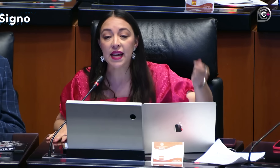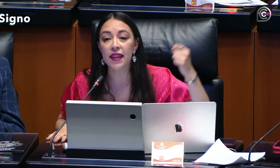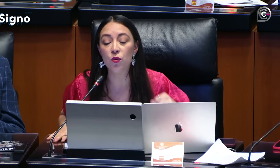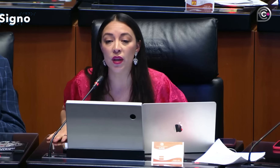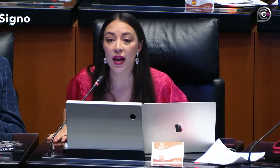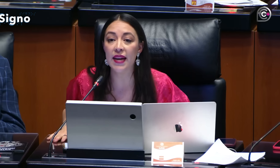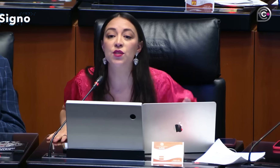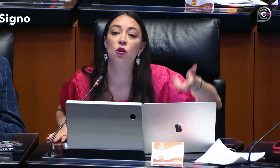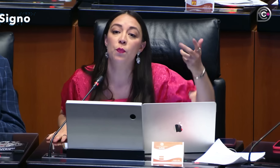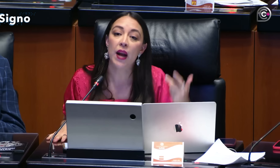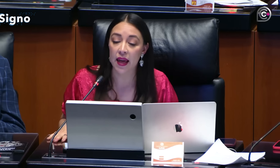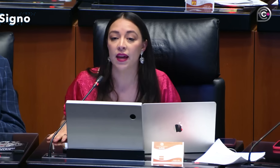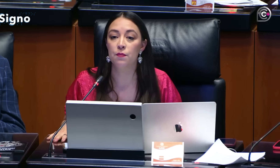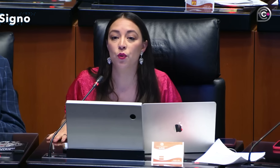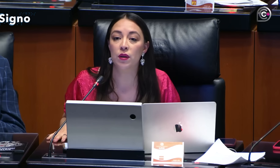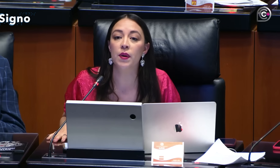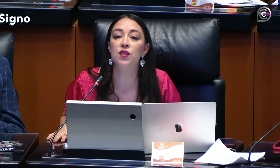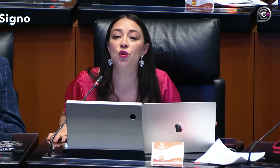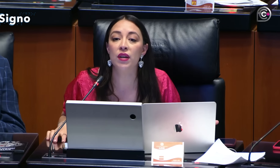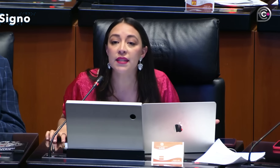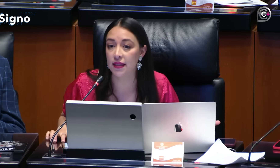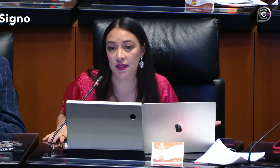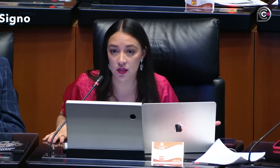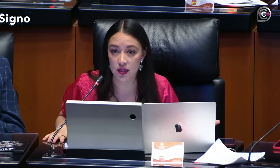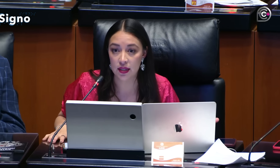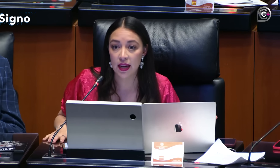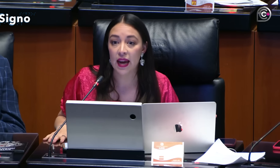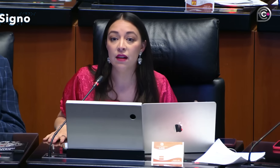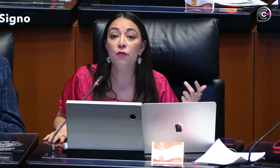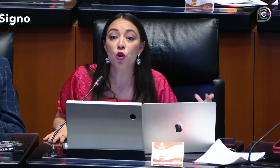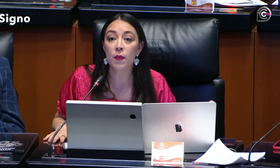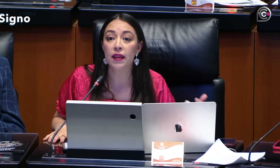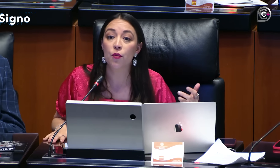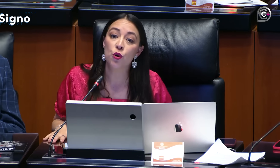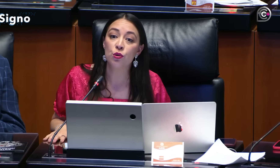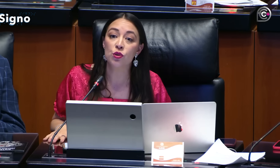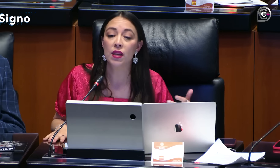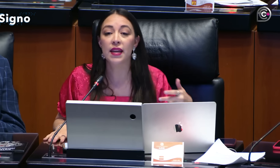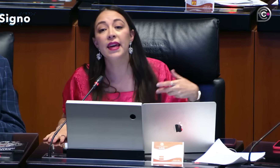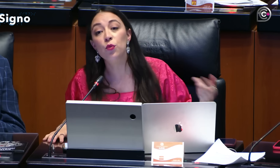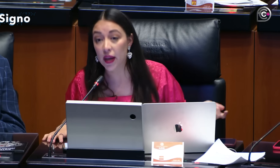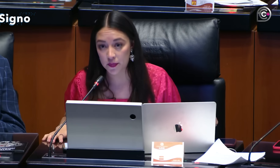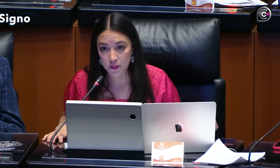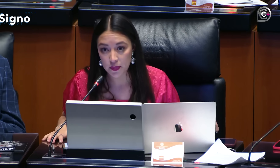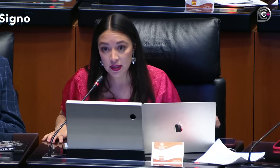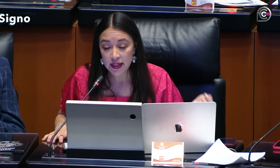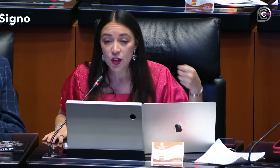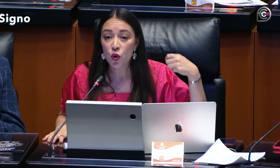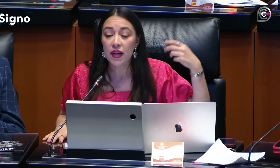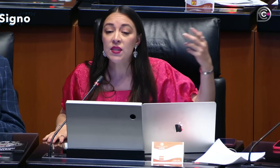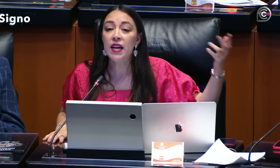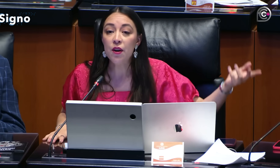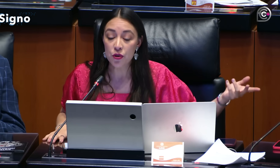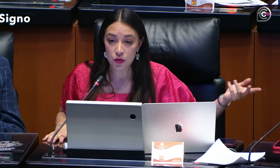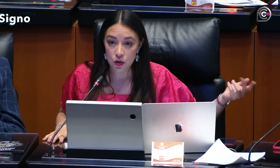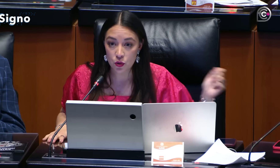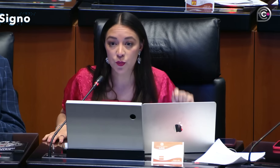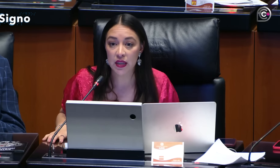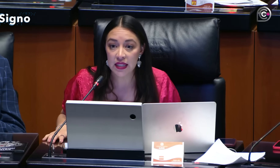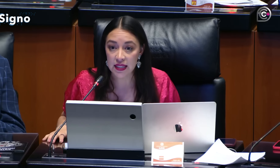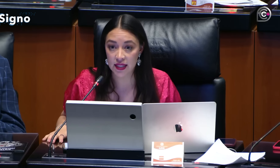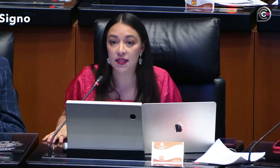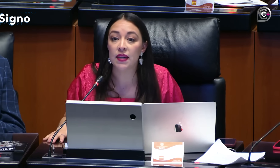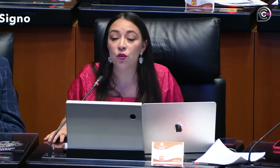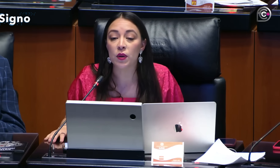después esa deuda es comprada por inversionistas en forma de bonos de deuda. Lo que hicieron